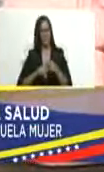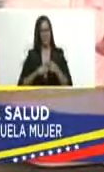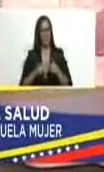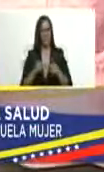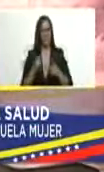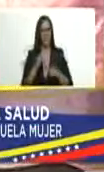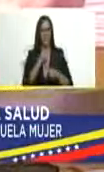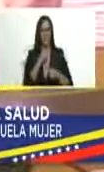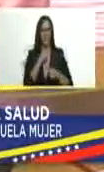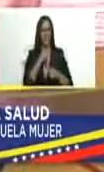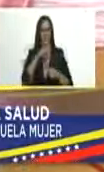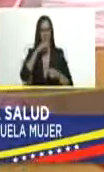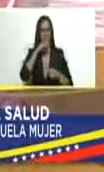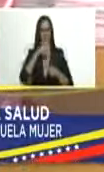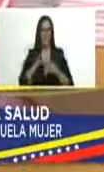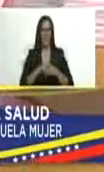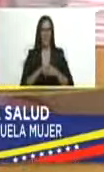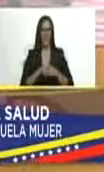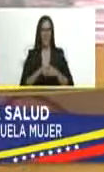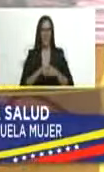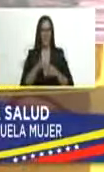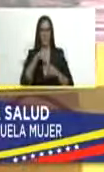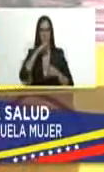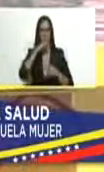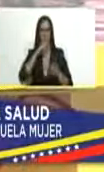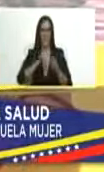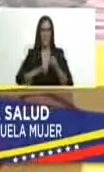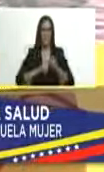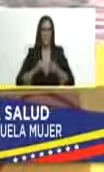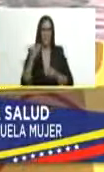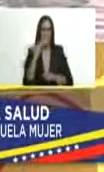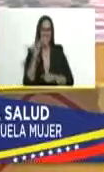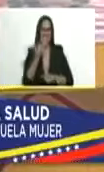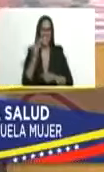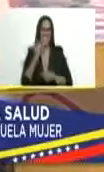yo diga eso, se pone brava. No te pongas brava, Silvia.